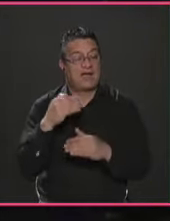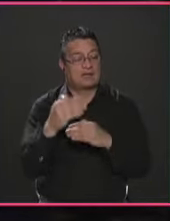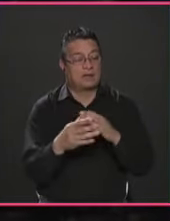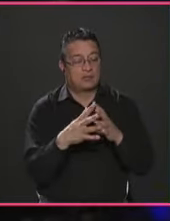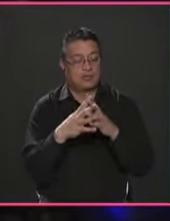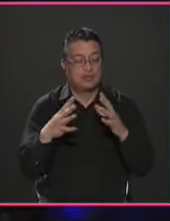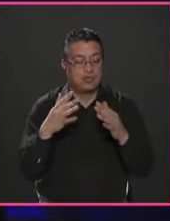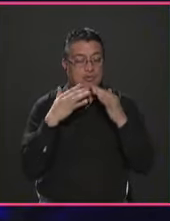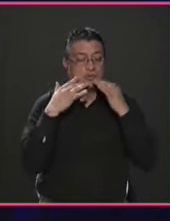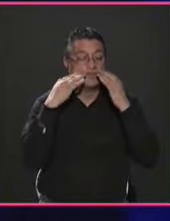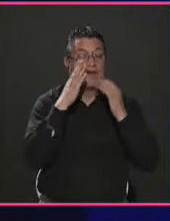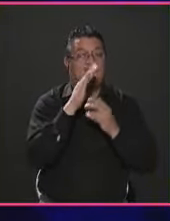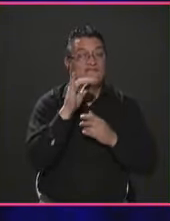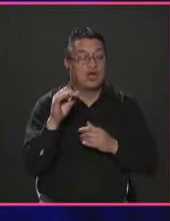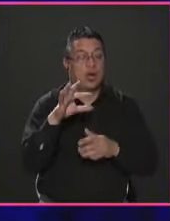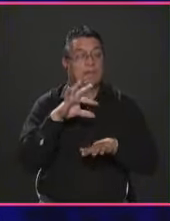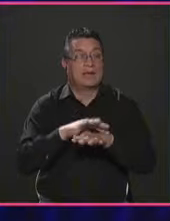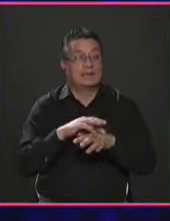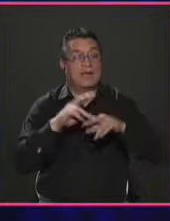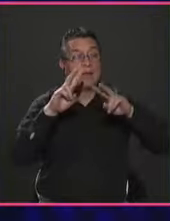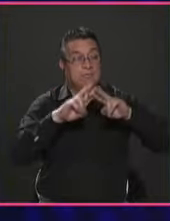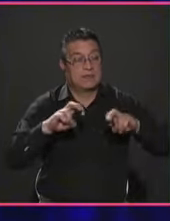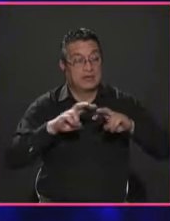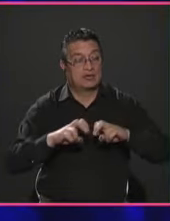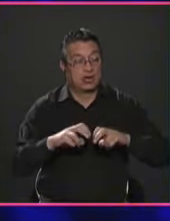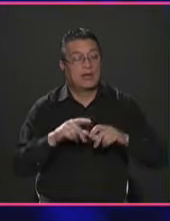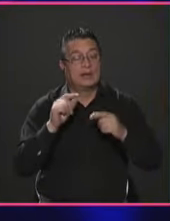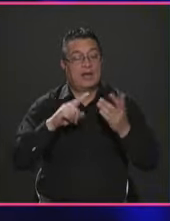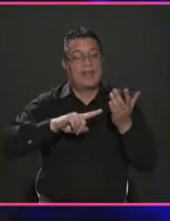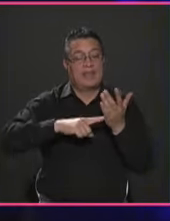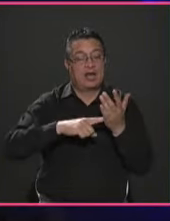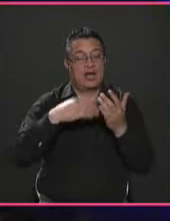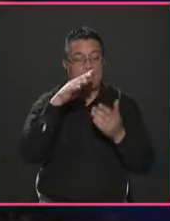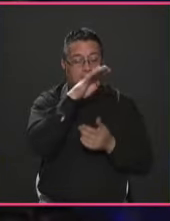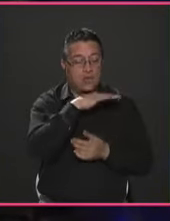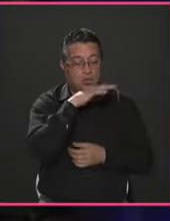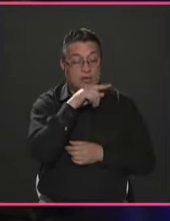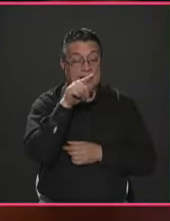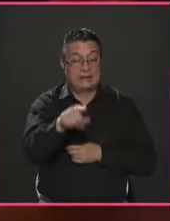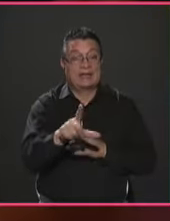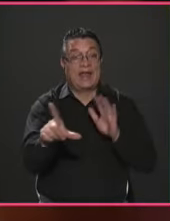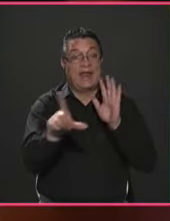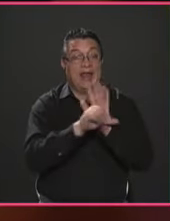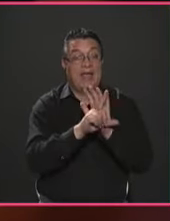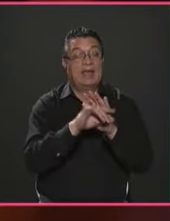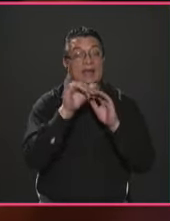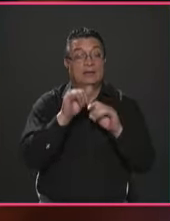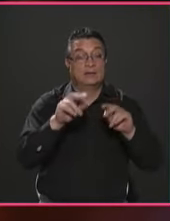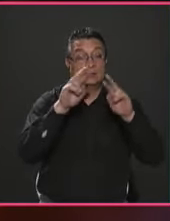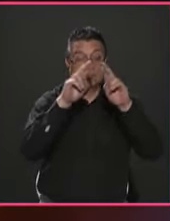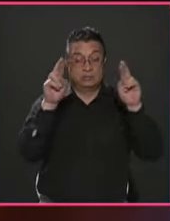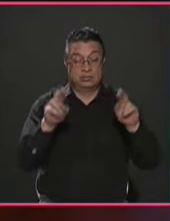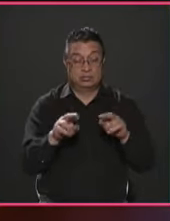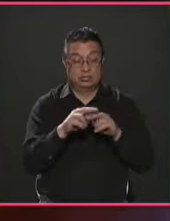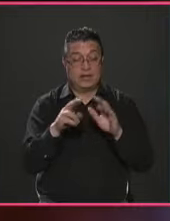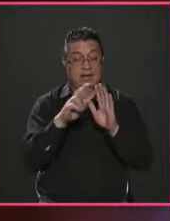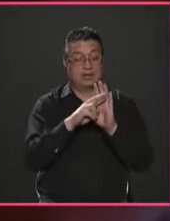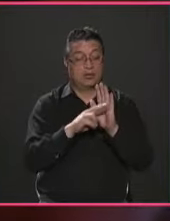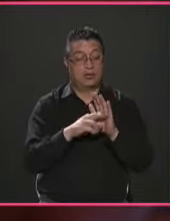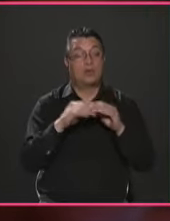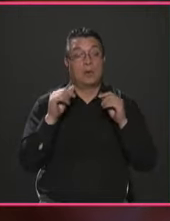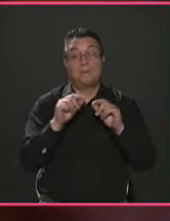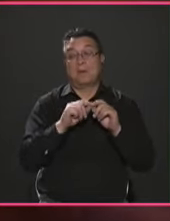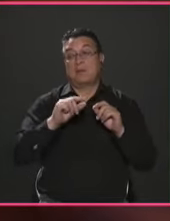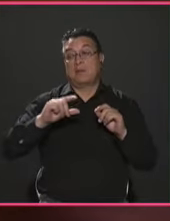en cuanto a la biomedicina la investigación y la tecnología que estamos utilizando esta ley y este Marco regulatorio está